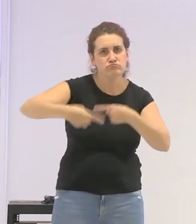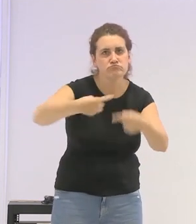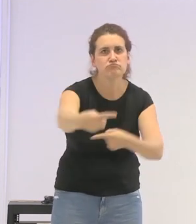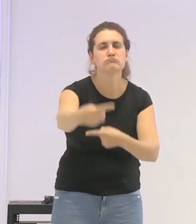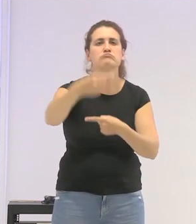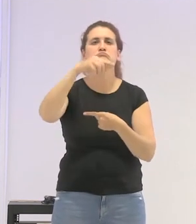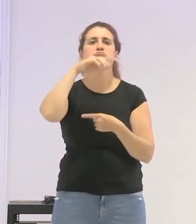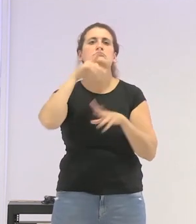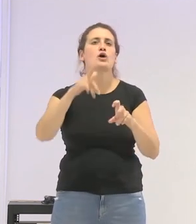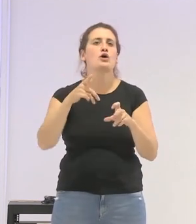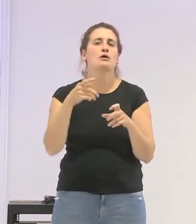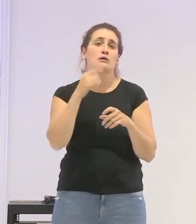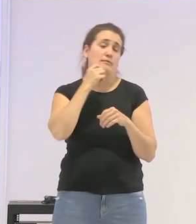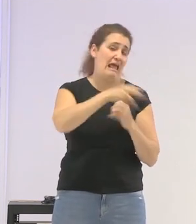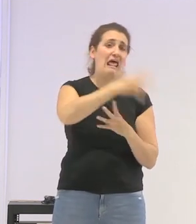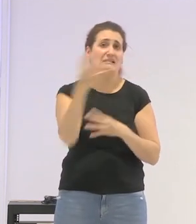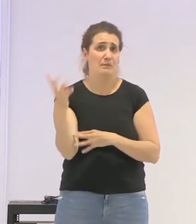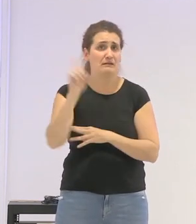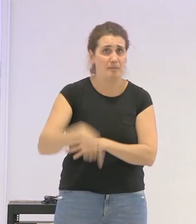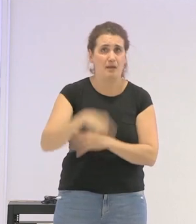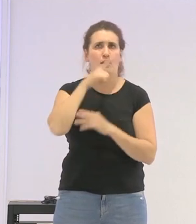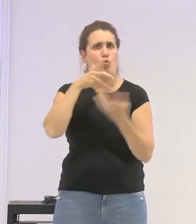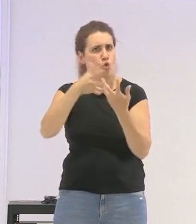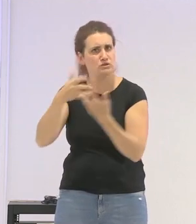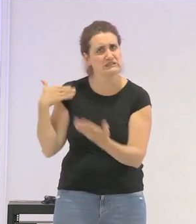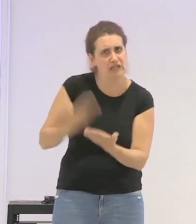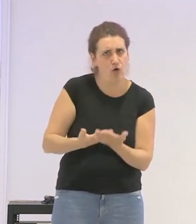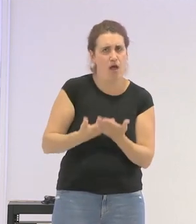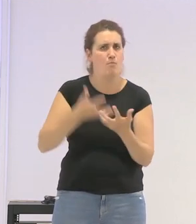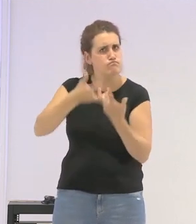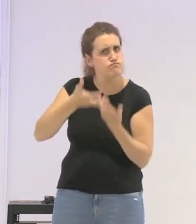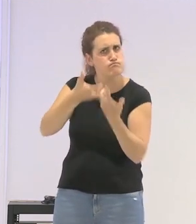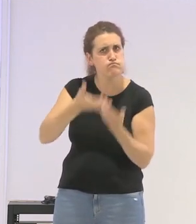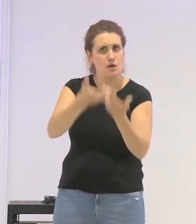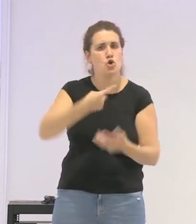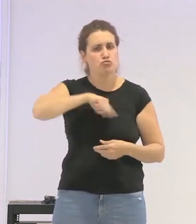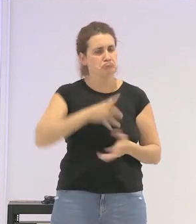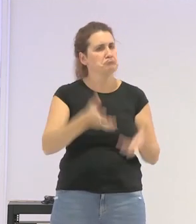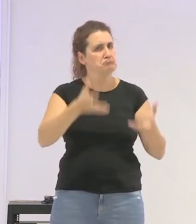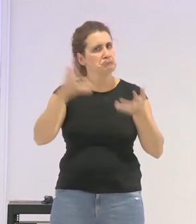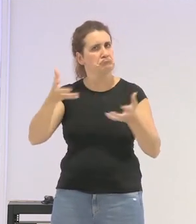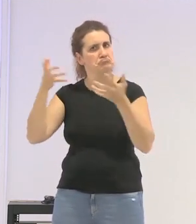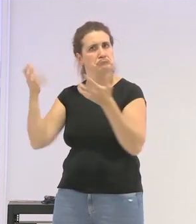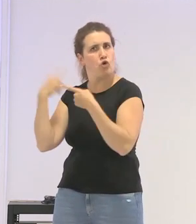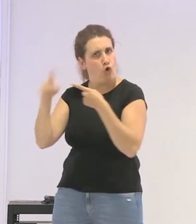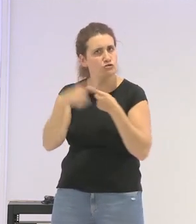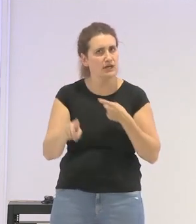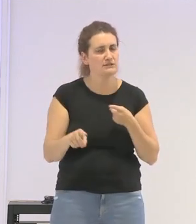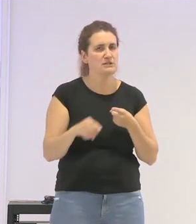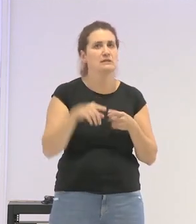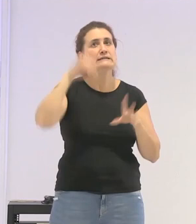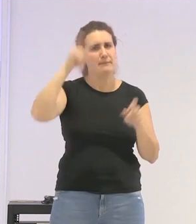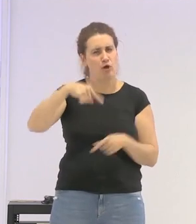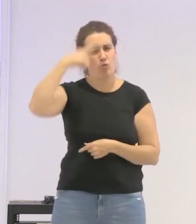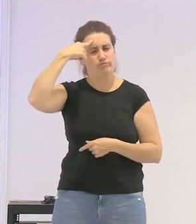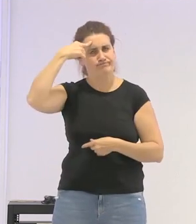por las luchas LGTBI que se han producido, digamos, hemos ganado algunas conquistas, hemos ganado un sentido común,